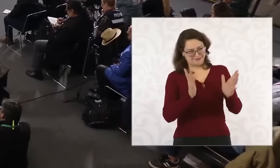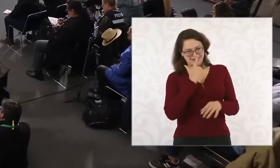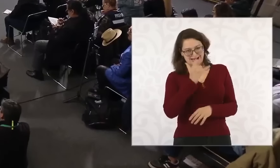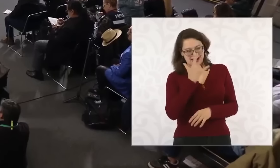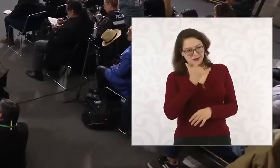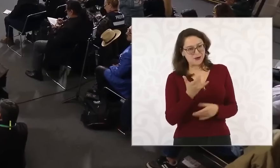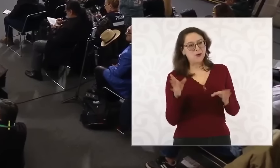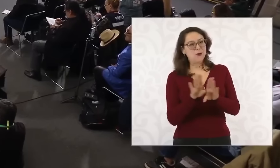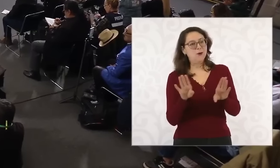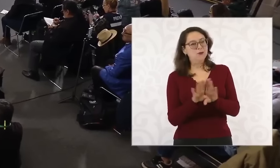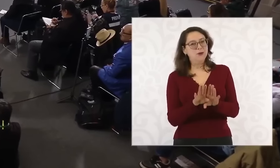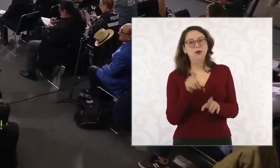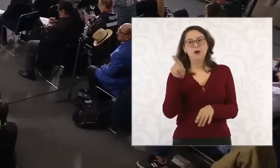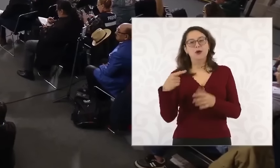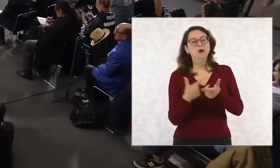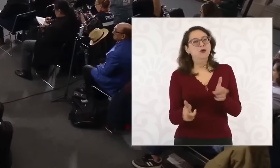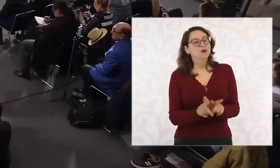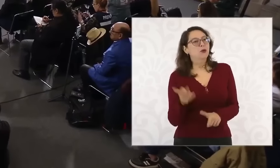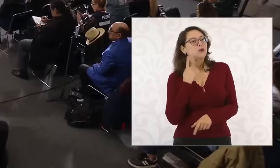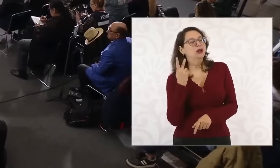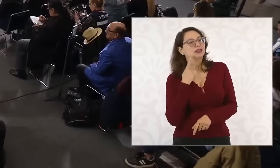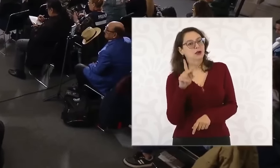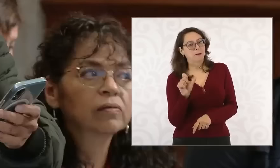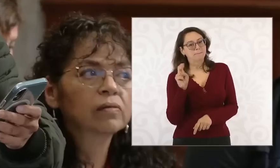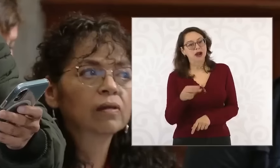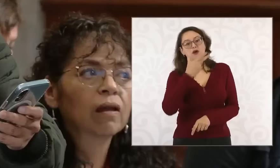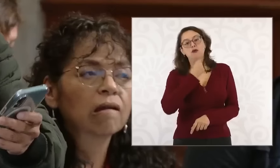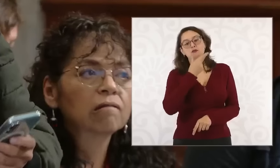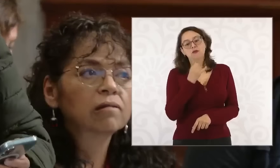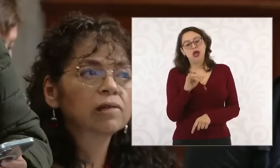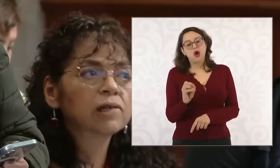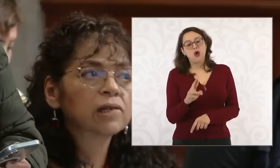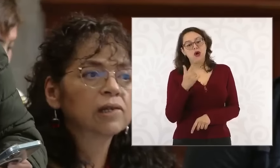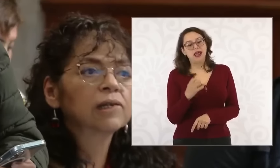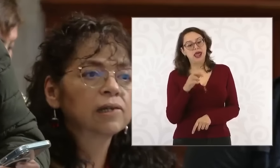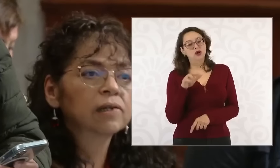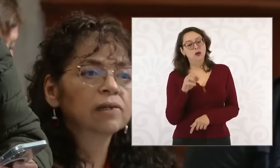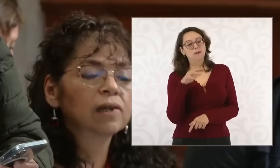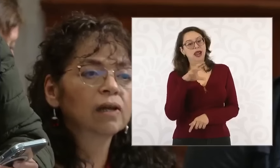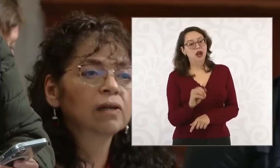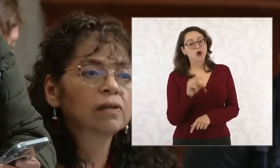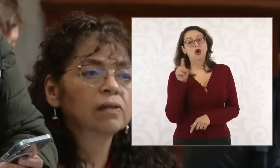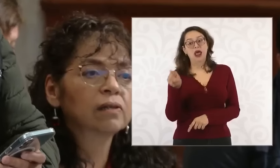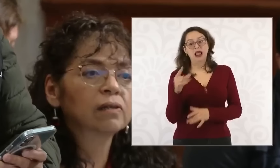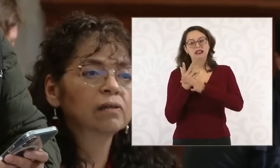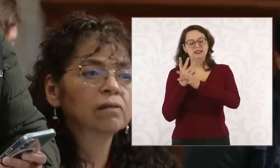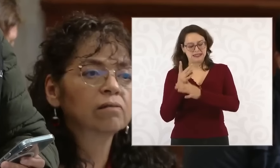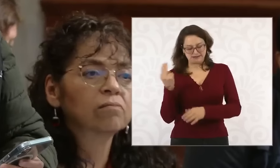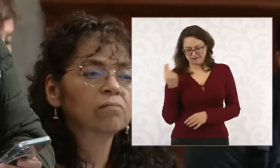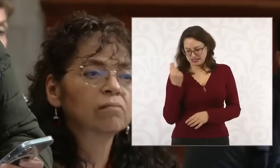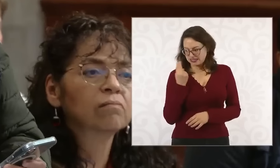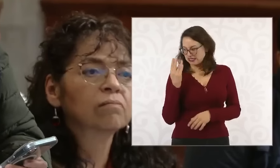después de que el propio presidente del PAN, Jorge Romero, pues señaló que a la oposición pues solamente le faltaba pues